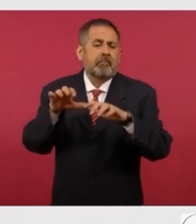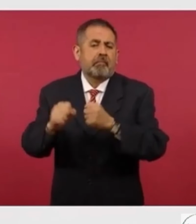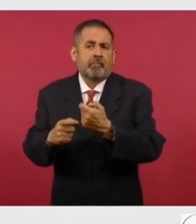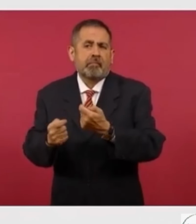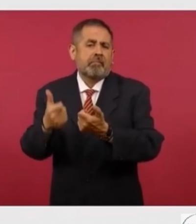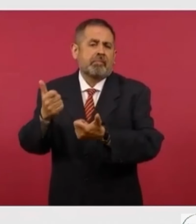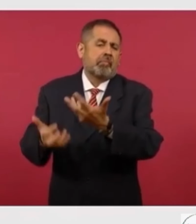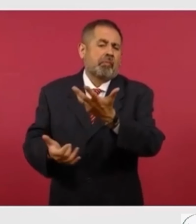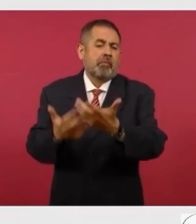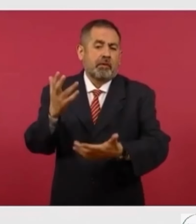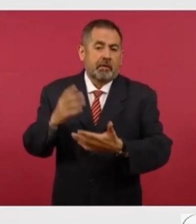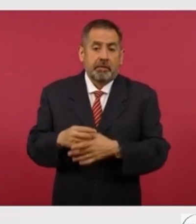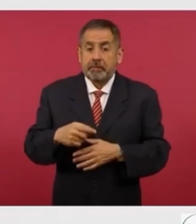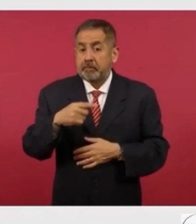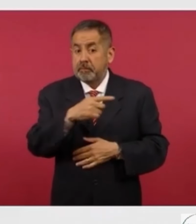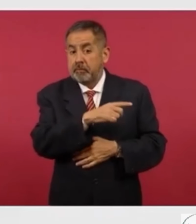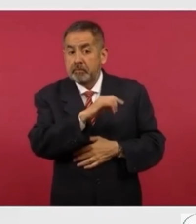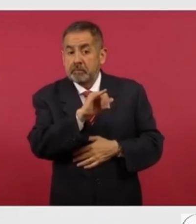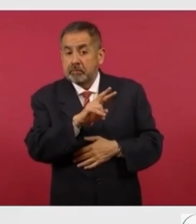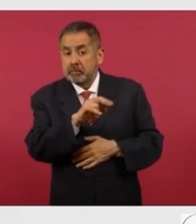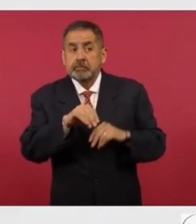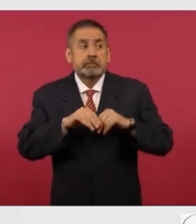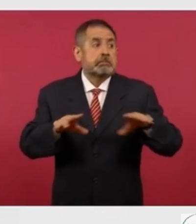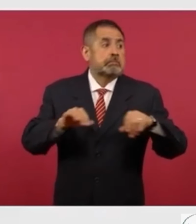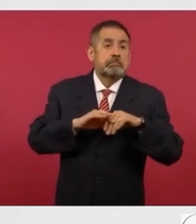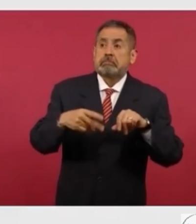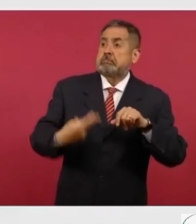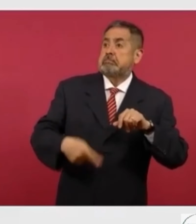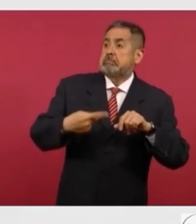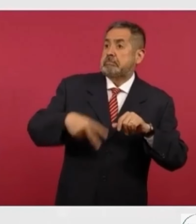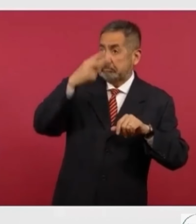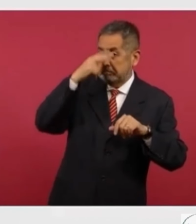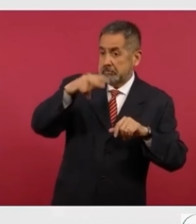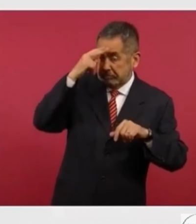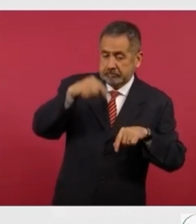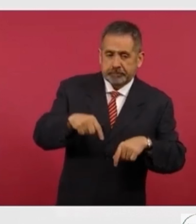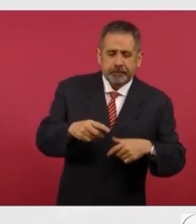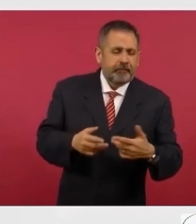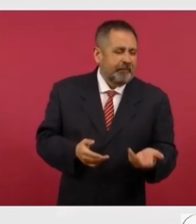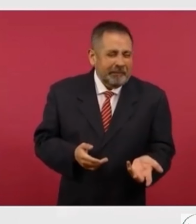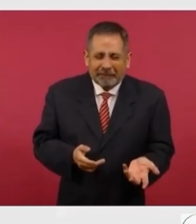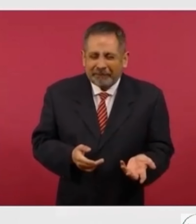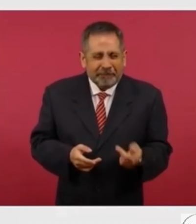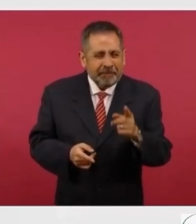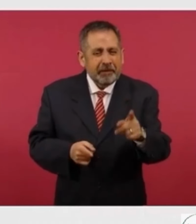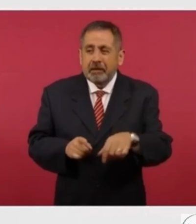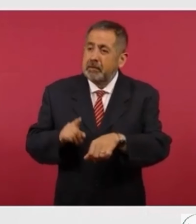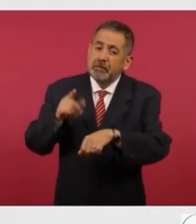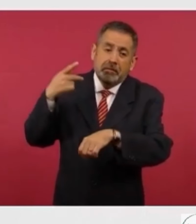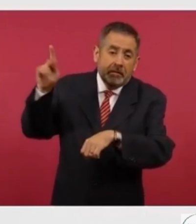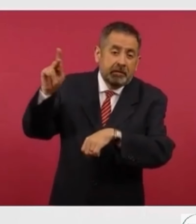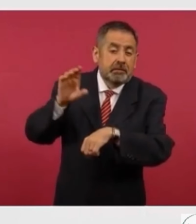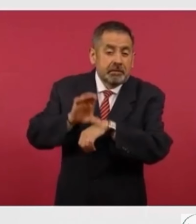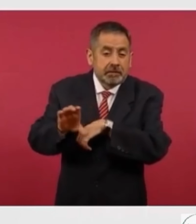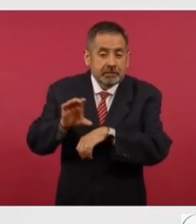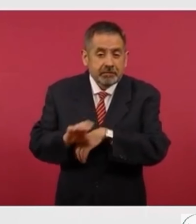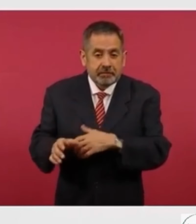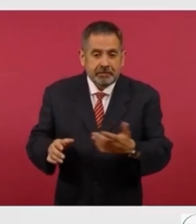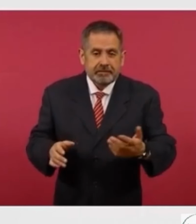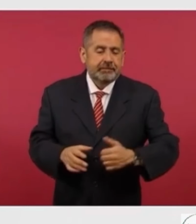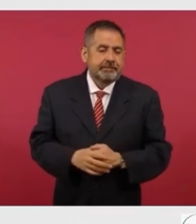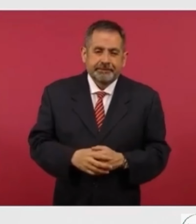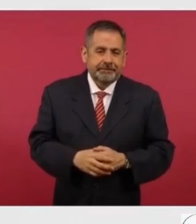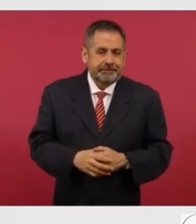principales carreteras del departamento colombiano del norte de Santander. Este personaje